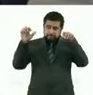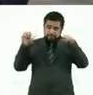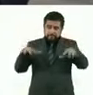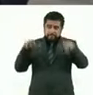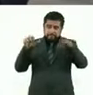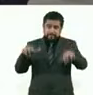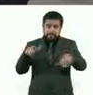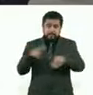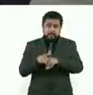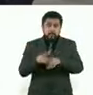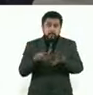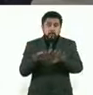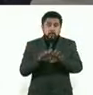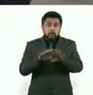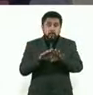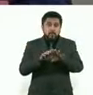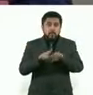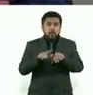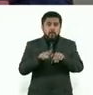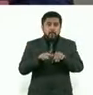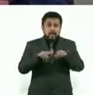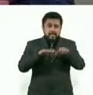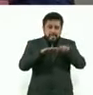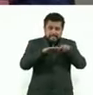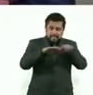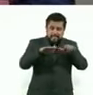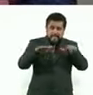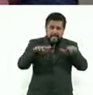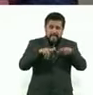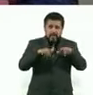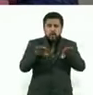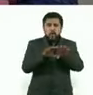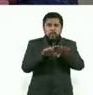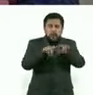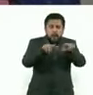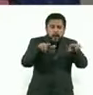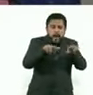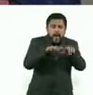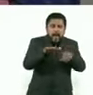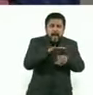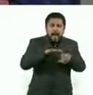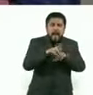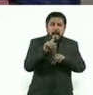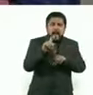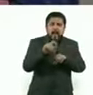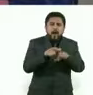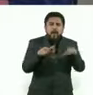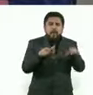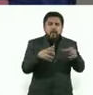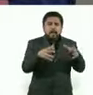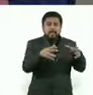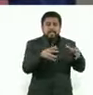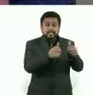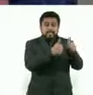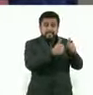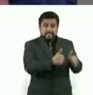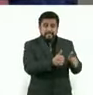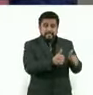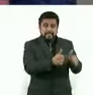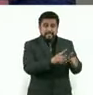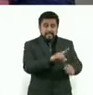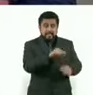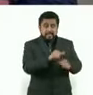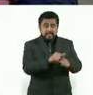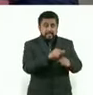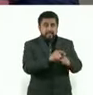mantiene un espejo de agua durante un tiempo sobre una superficie, eso genera filtraciones, eso se empieza a llevar los materiales que hay abajo y